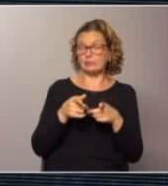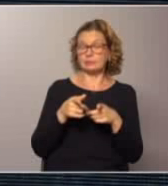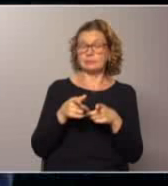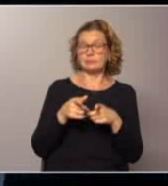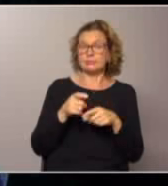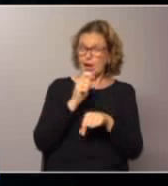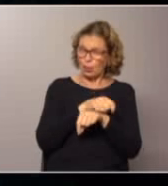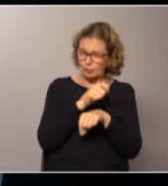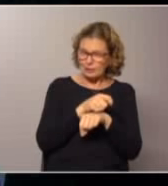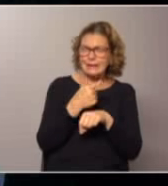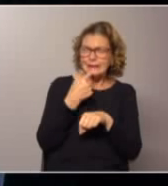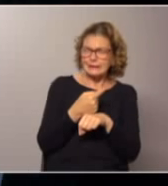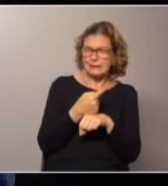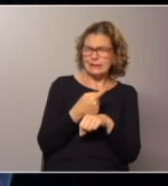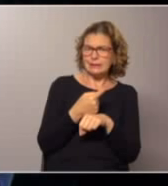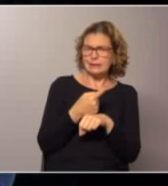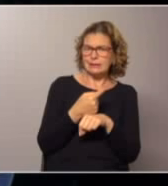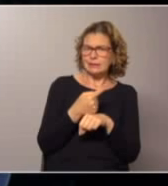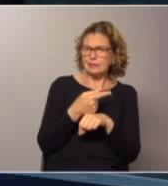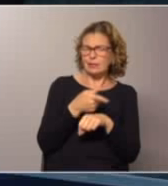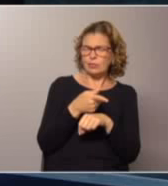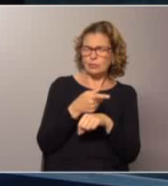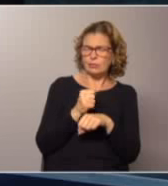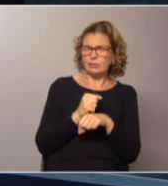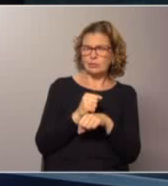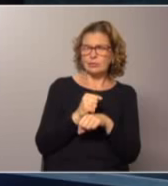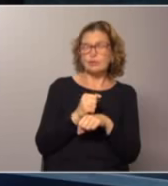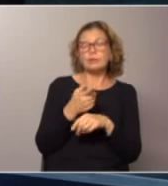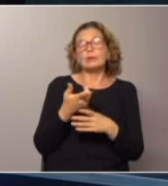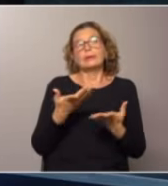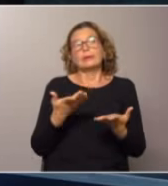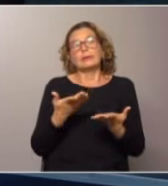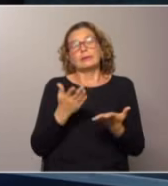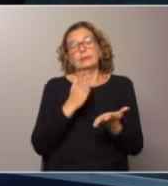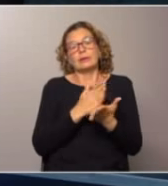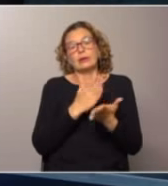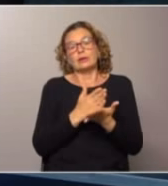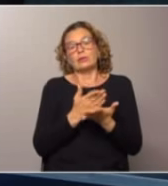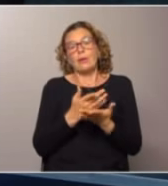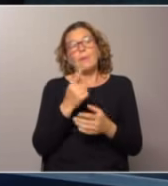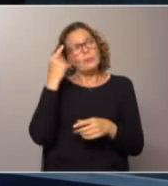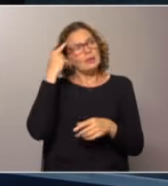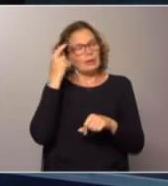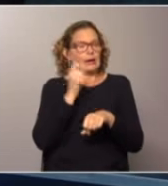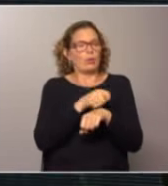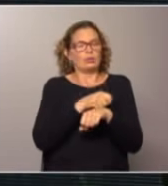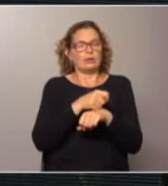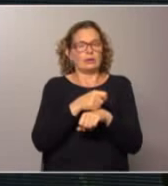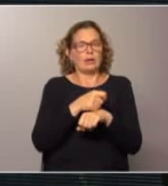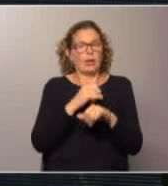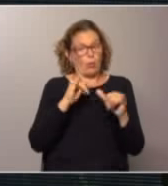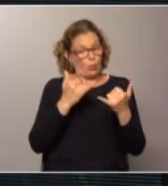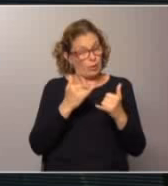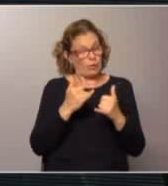es la justicia la que tiene que dirimir eso en un estado de derecho me parece que la justicia tiene un rol para jugar